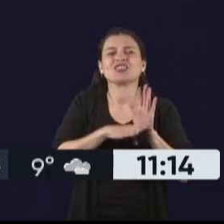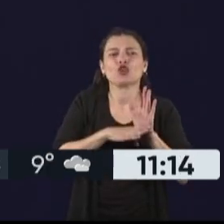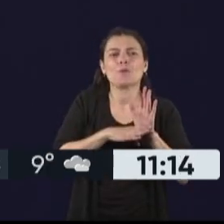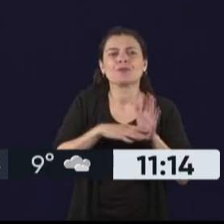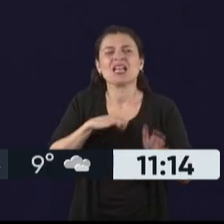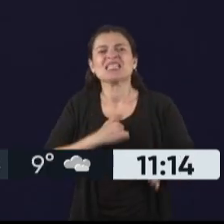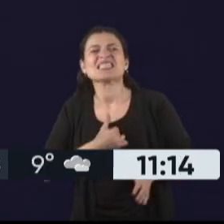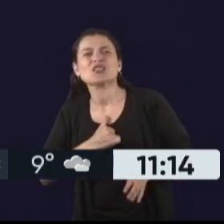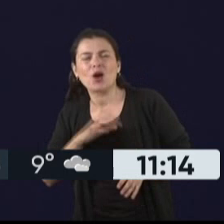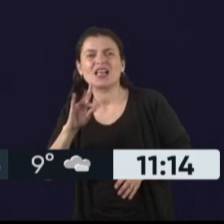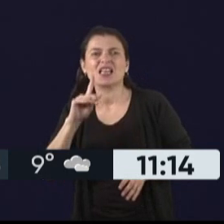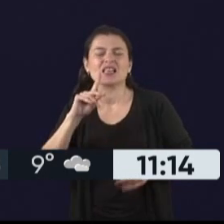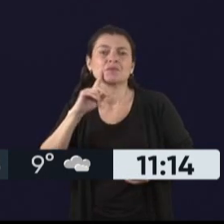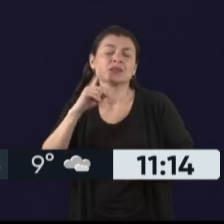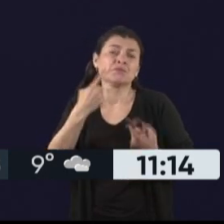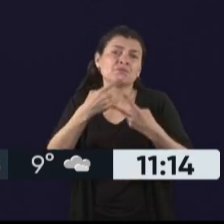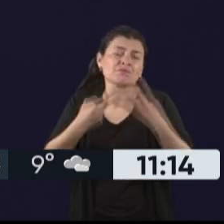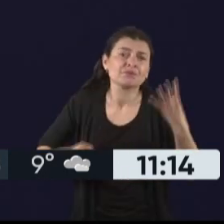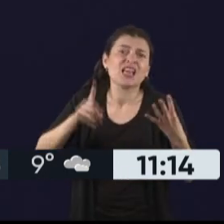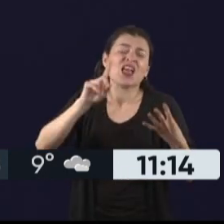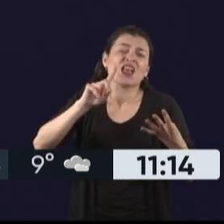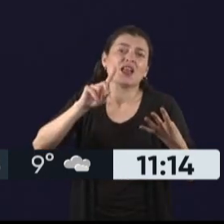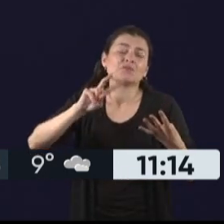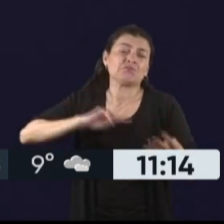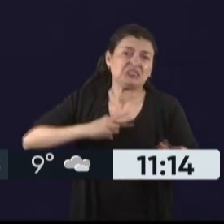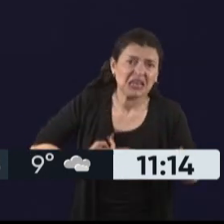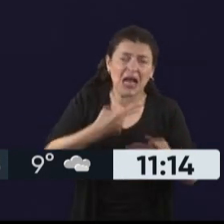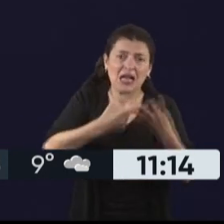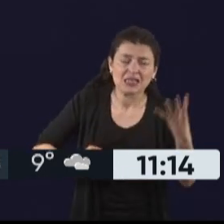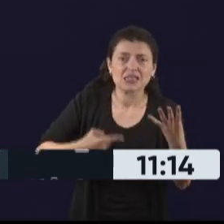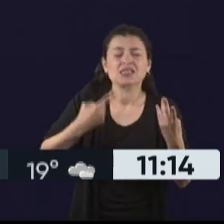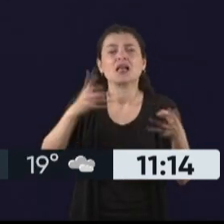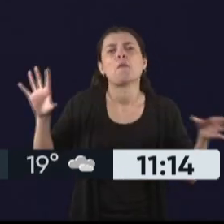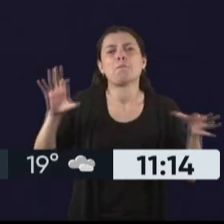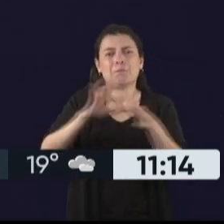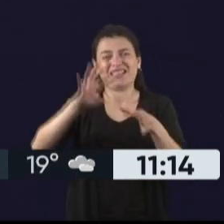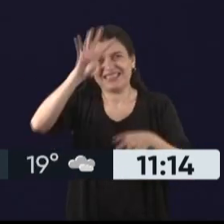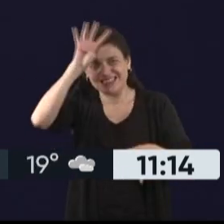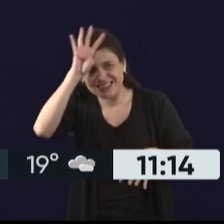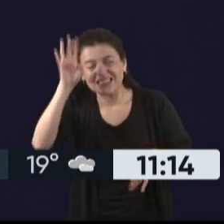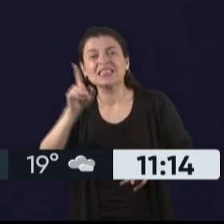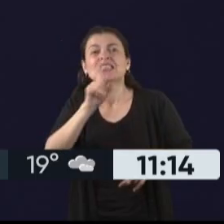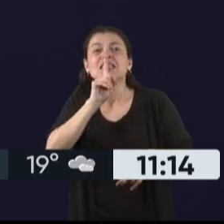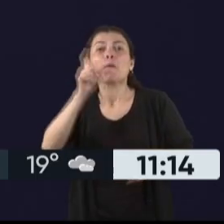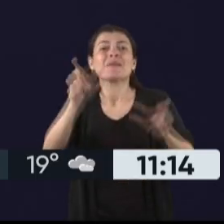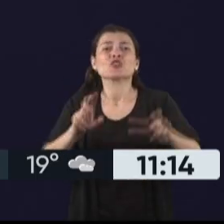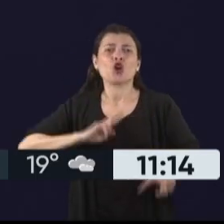sexualidades disidentes desde las filosofías amerindias, las epistemologías trans y la